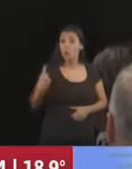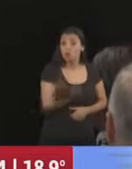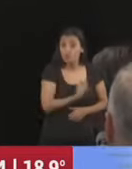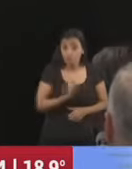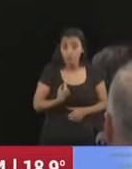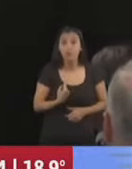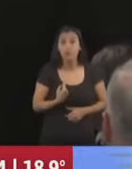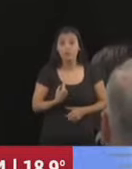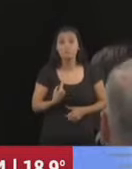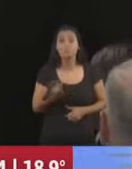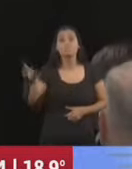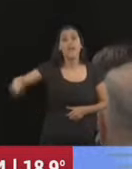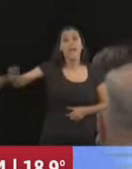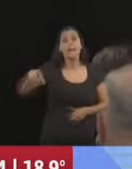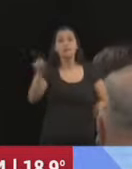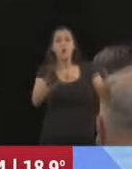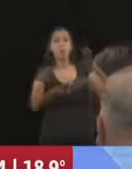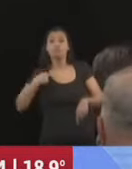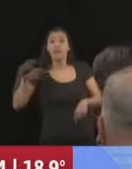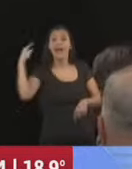concretan.